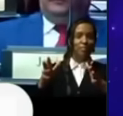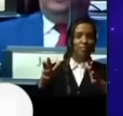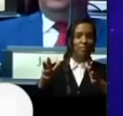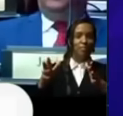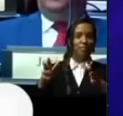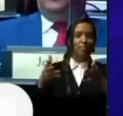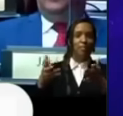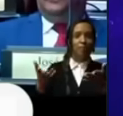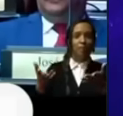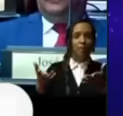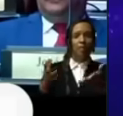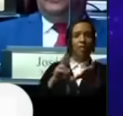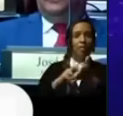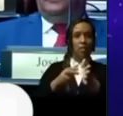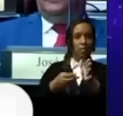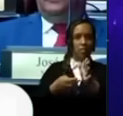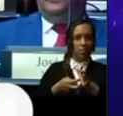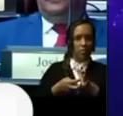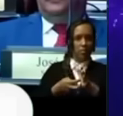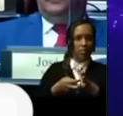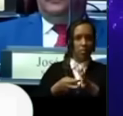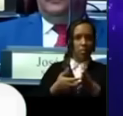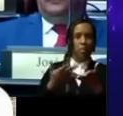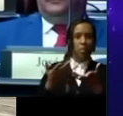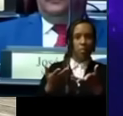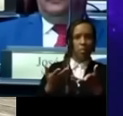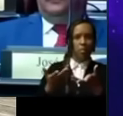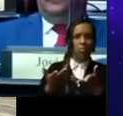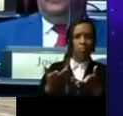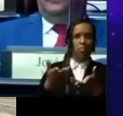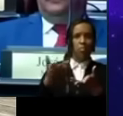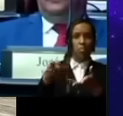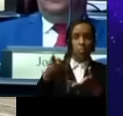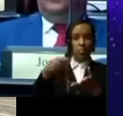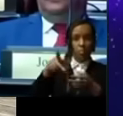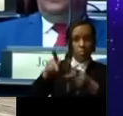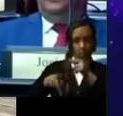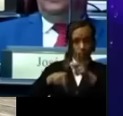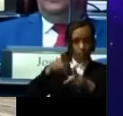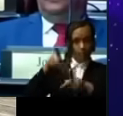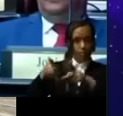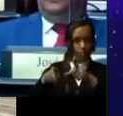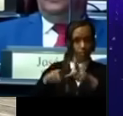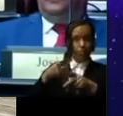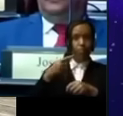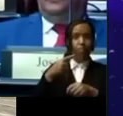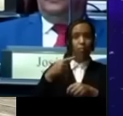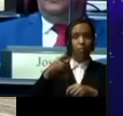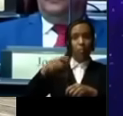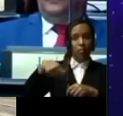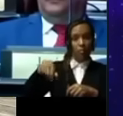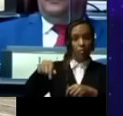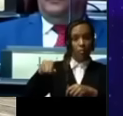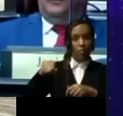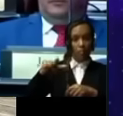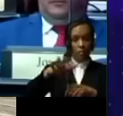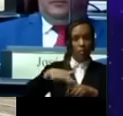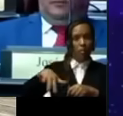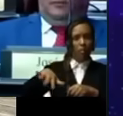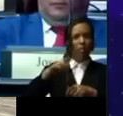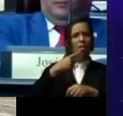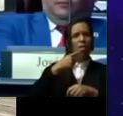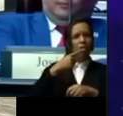regir sus propias instituciones y el tema